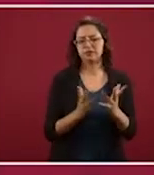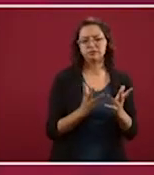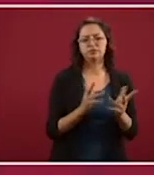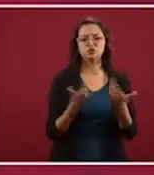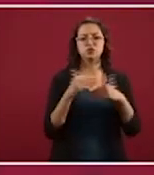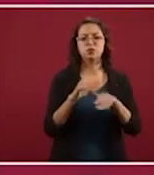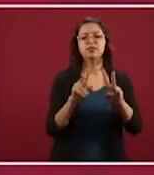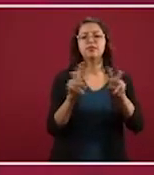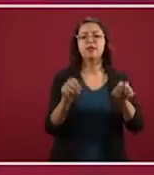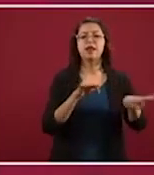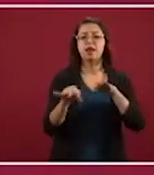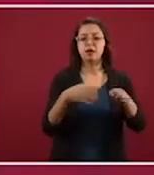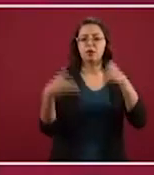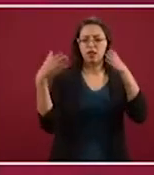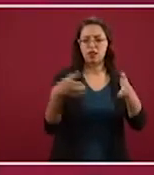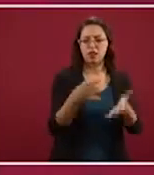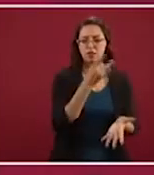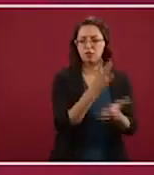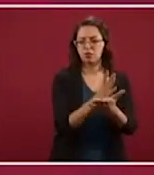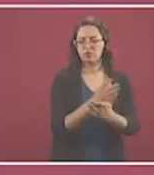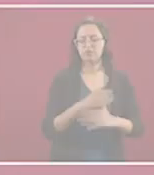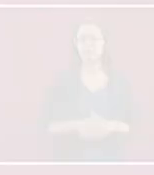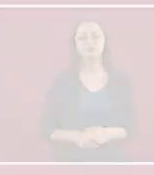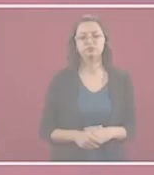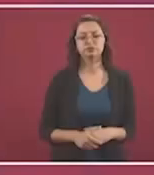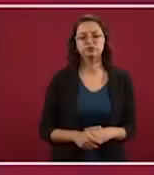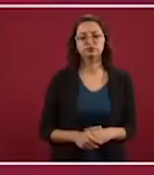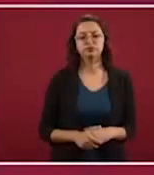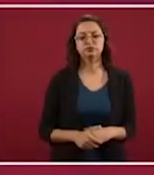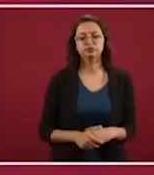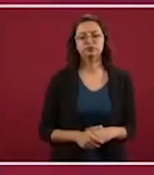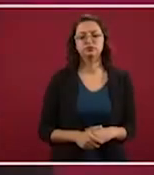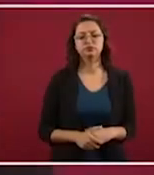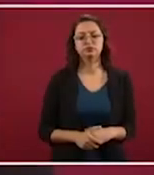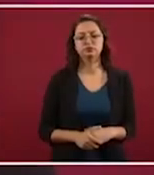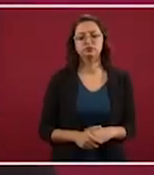laboral, el asunto laboral. Querían